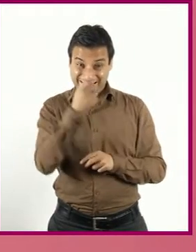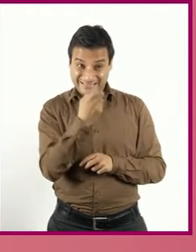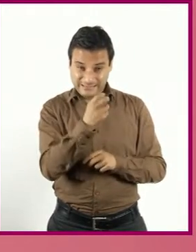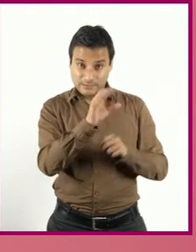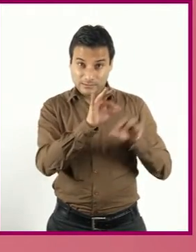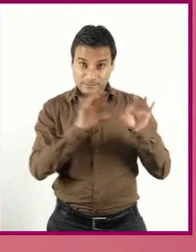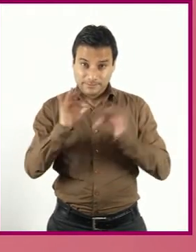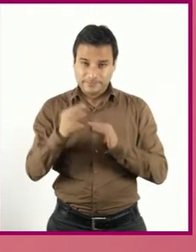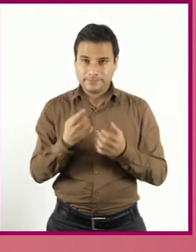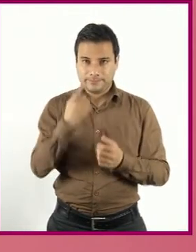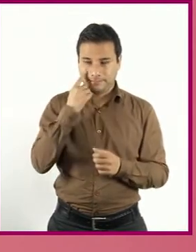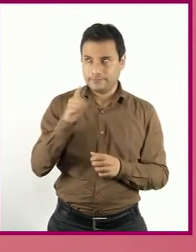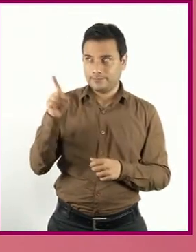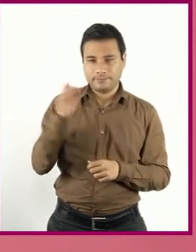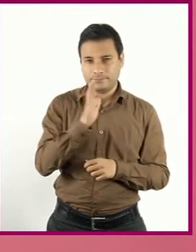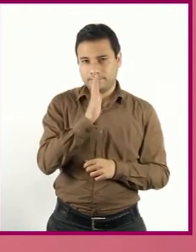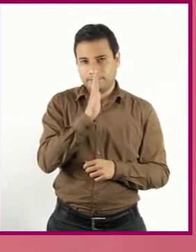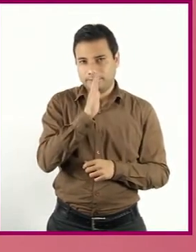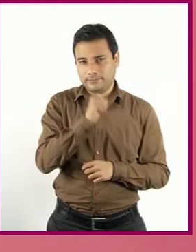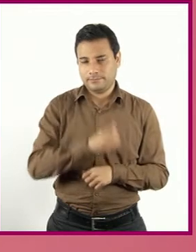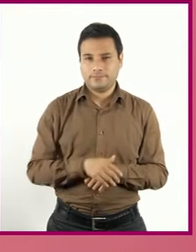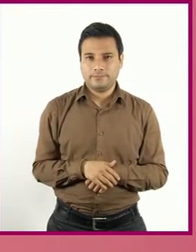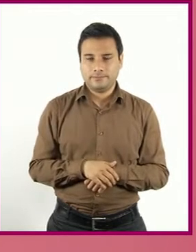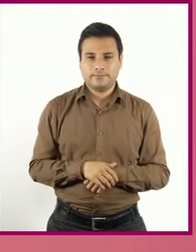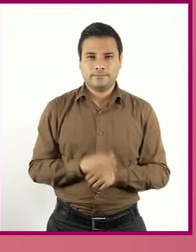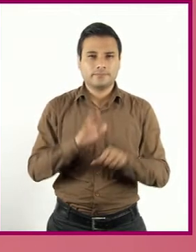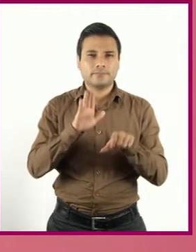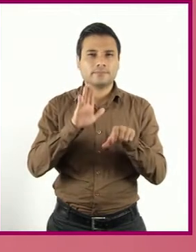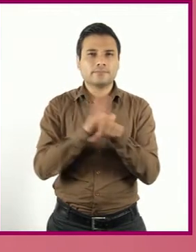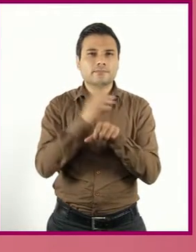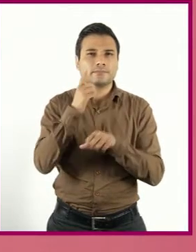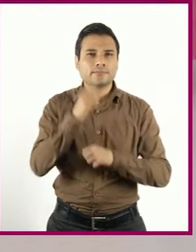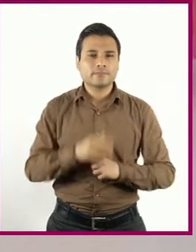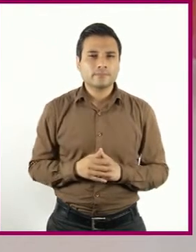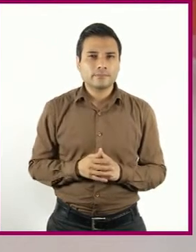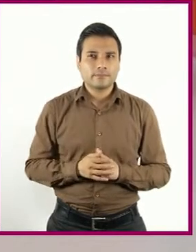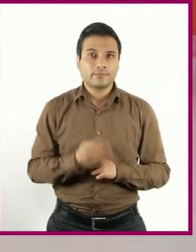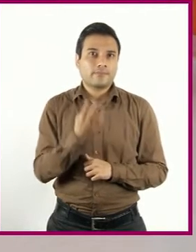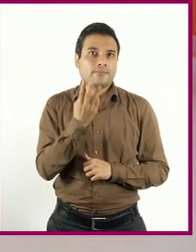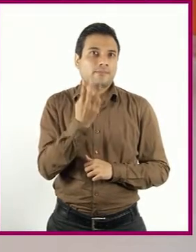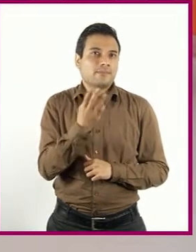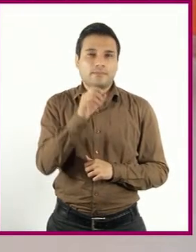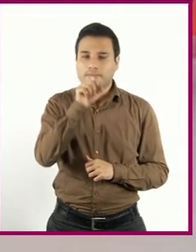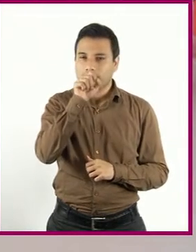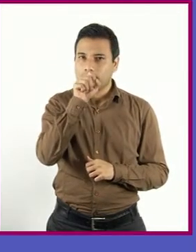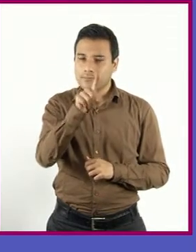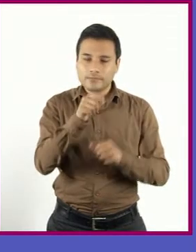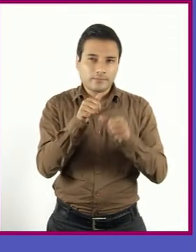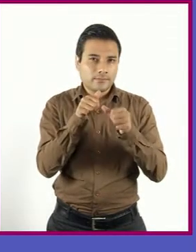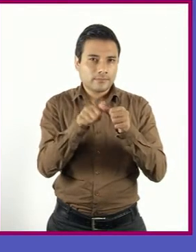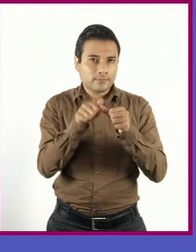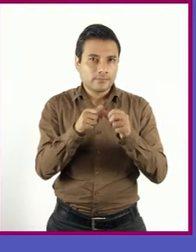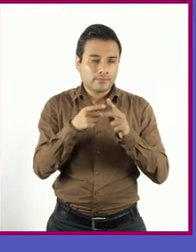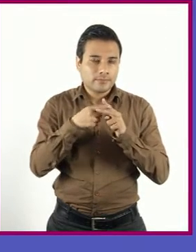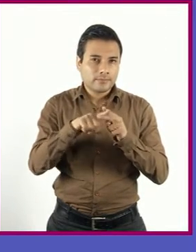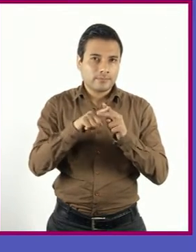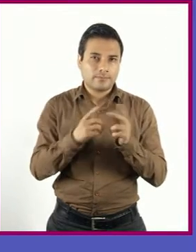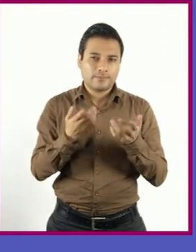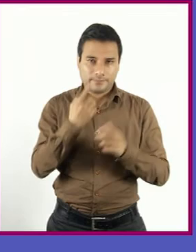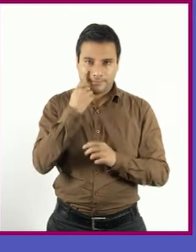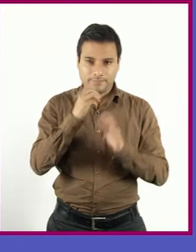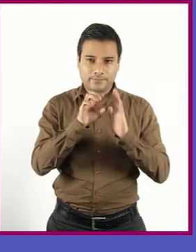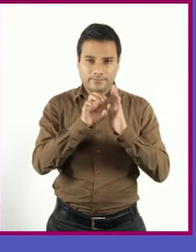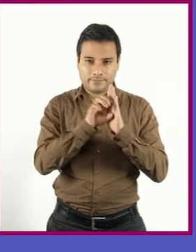pero en estos casos no aplican del todo, porque las 3 federaciones tienen las mismas letras. Por